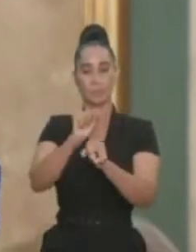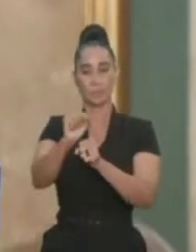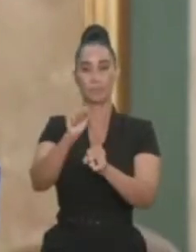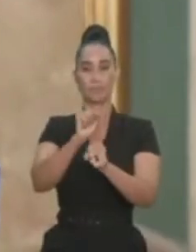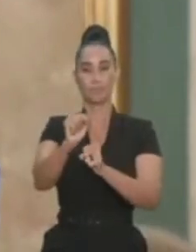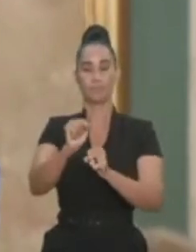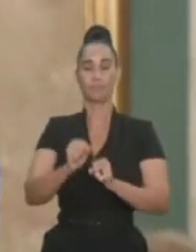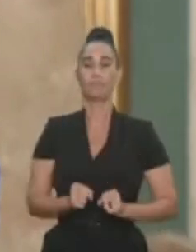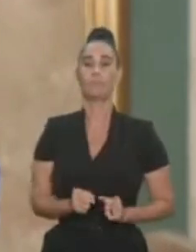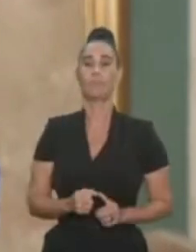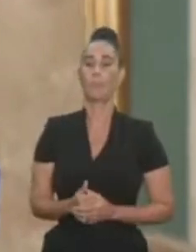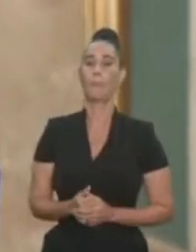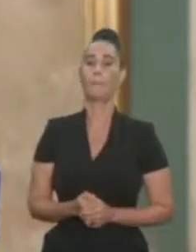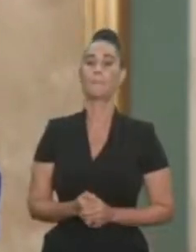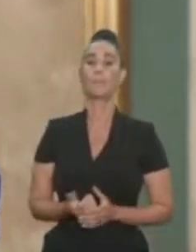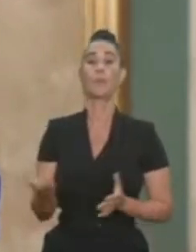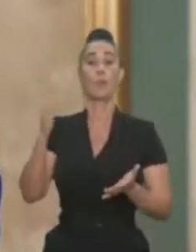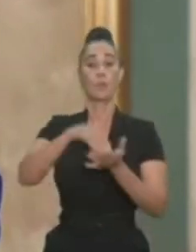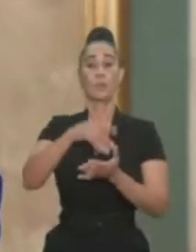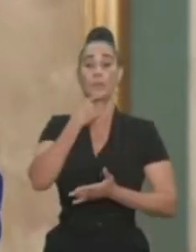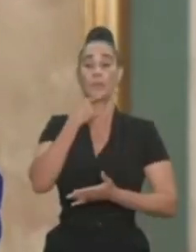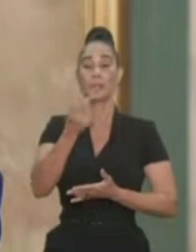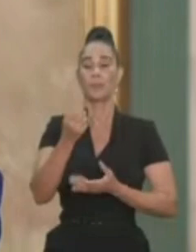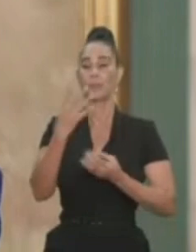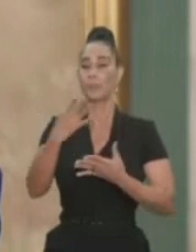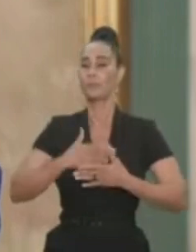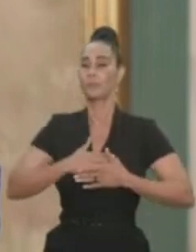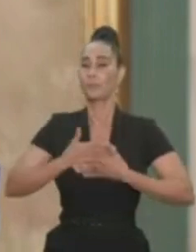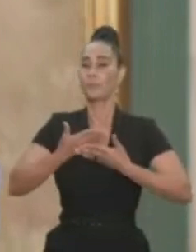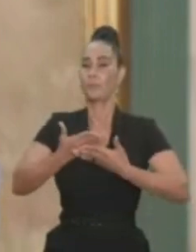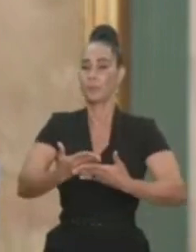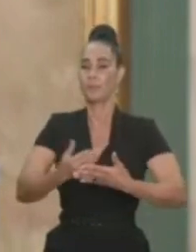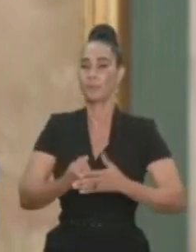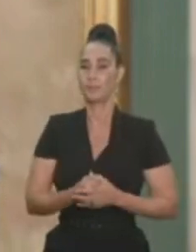trabajo. Y repito, de mucha bondad.